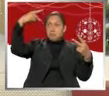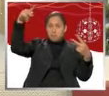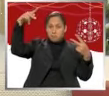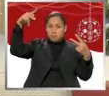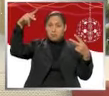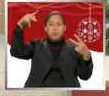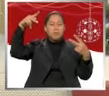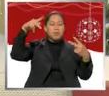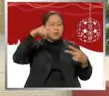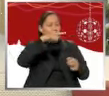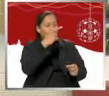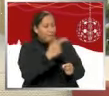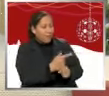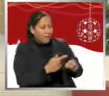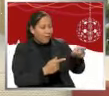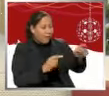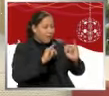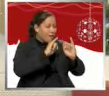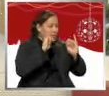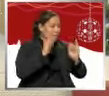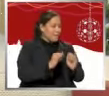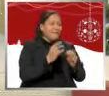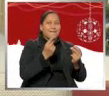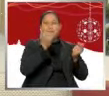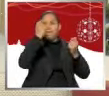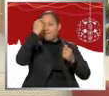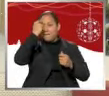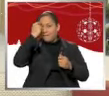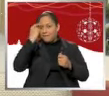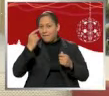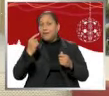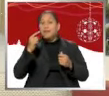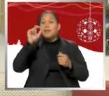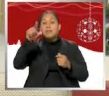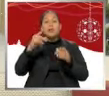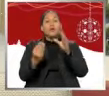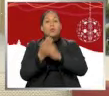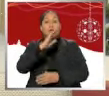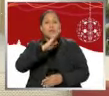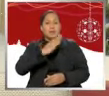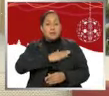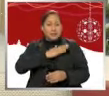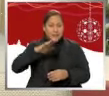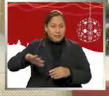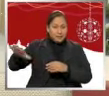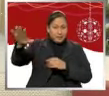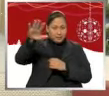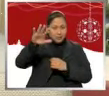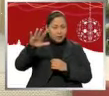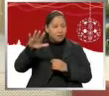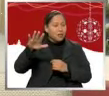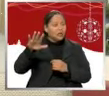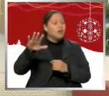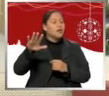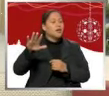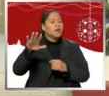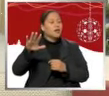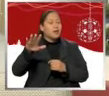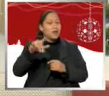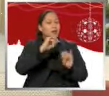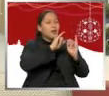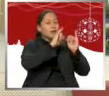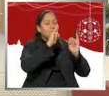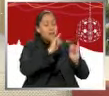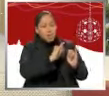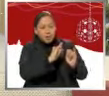por el culto a la Virgen de los Remedios, mientras que los nativos de la Nueva España se centraron en el culto